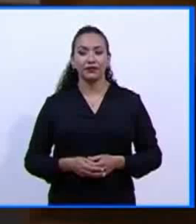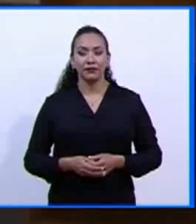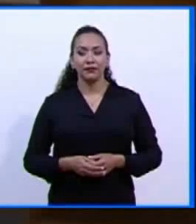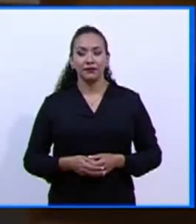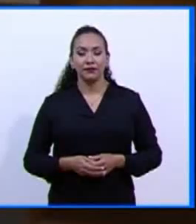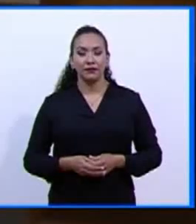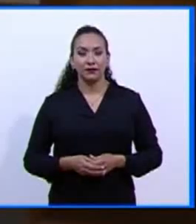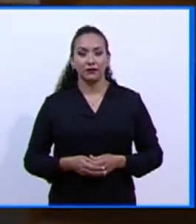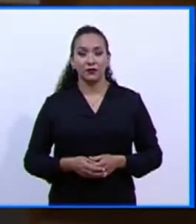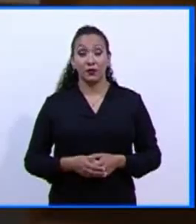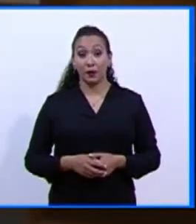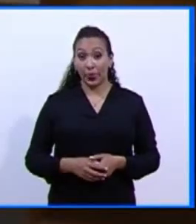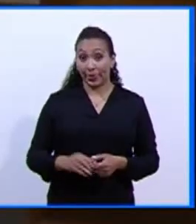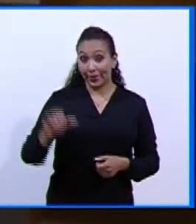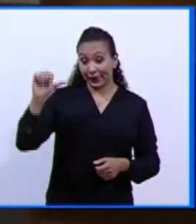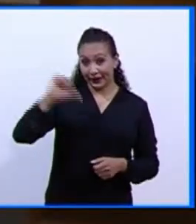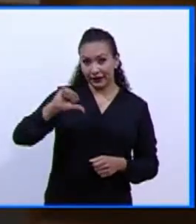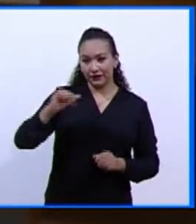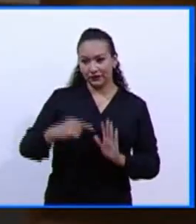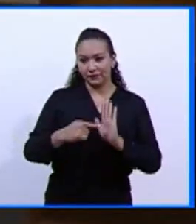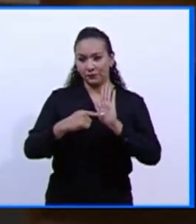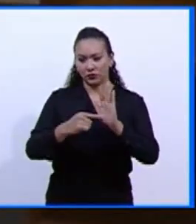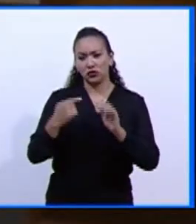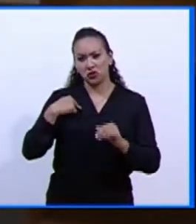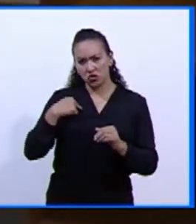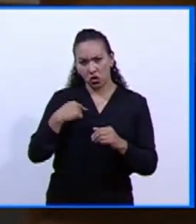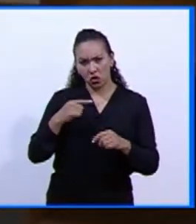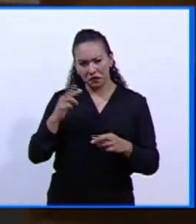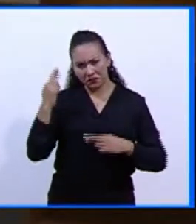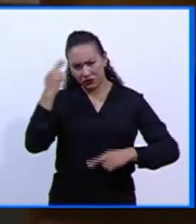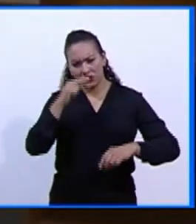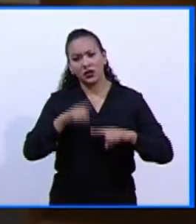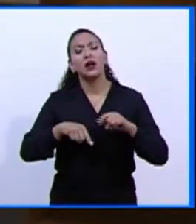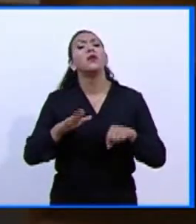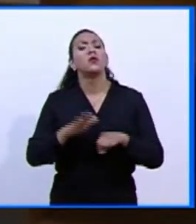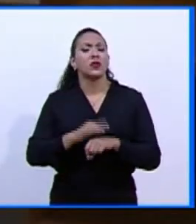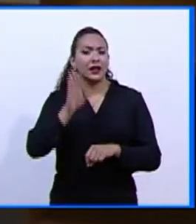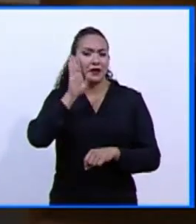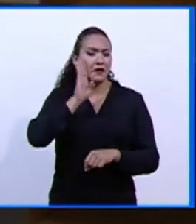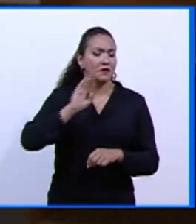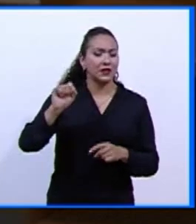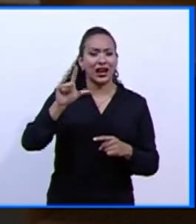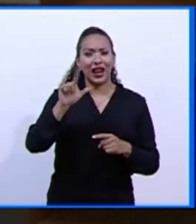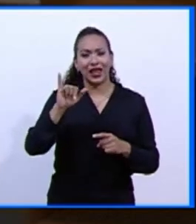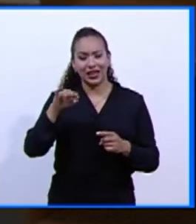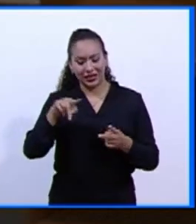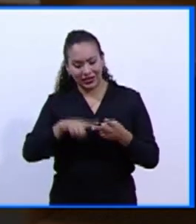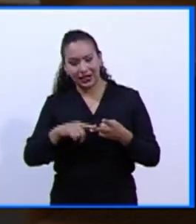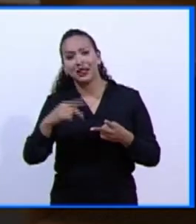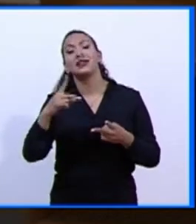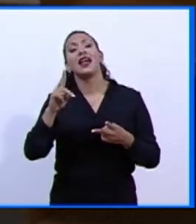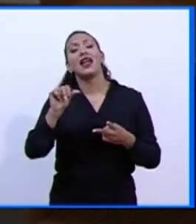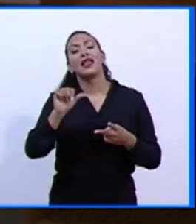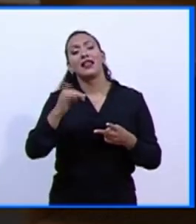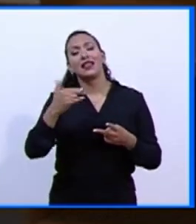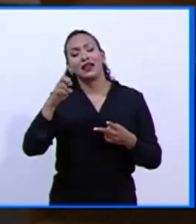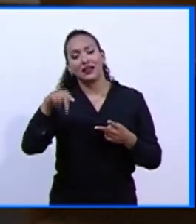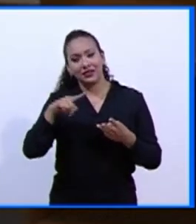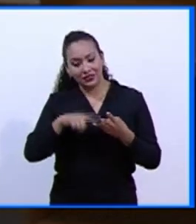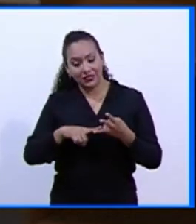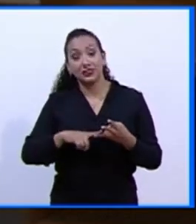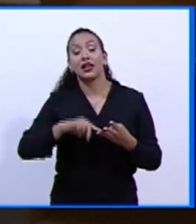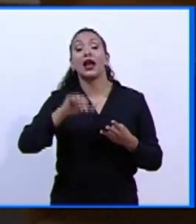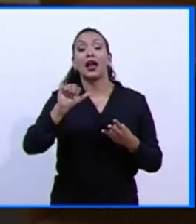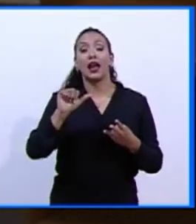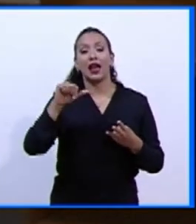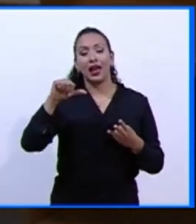Hoy lo retiraría por estas razones que he mencionado del ministro Lainez, el ministro Pérez Dayán, el ministro Juan Luis González